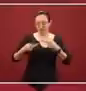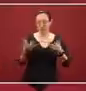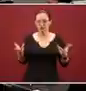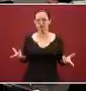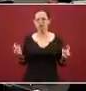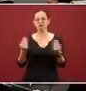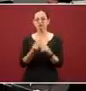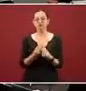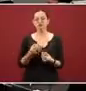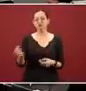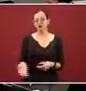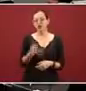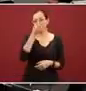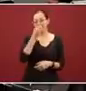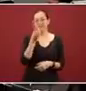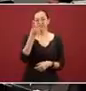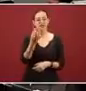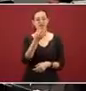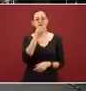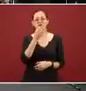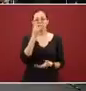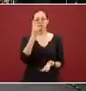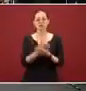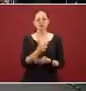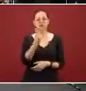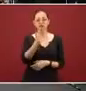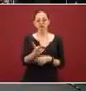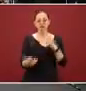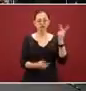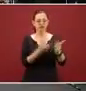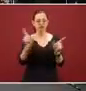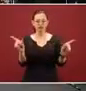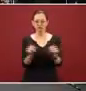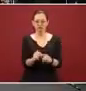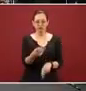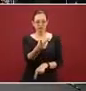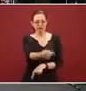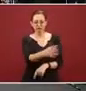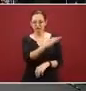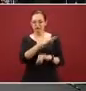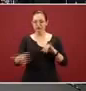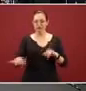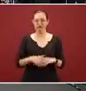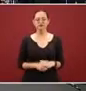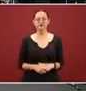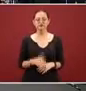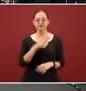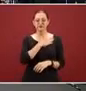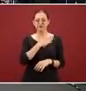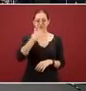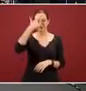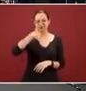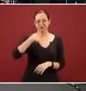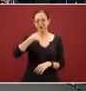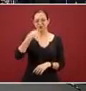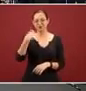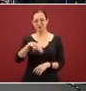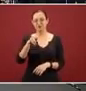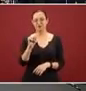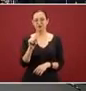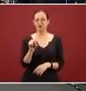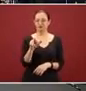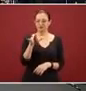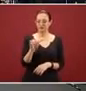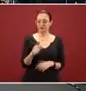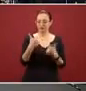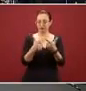solo 3 minutos, vamos a dar lugar a 2 preguntas breves, ustedes 2, y ahí vamos a acabar. Buenas noches, Patricia Rodríguez Calva, de Grupo